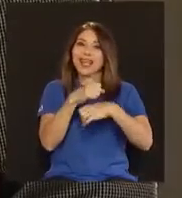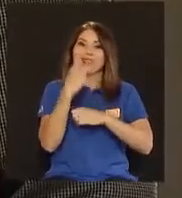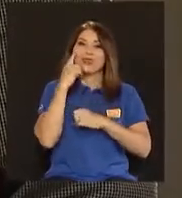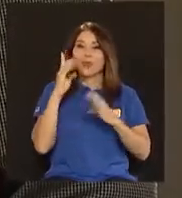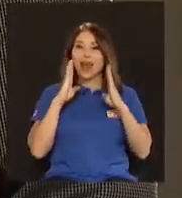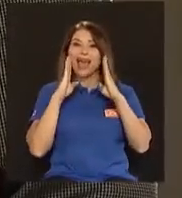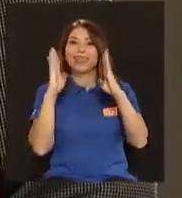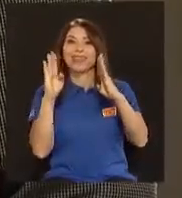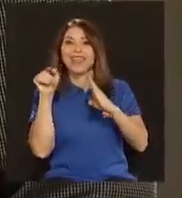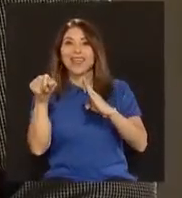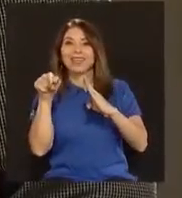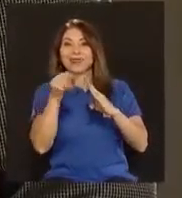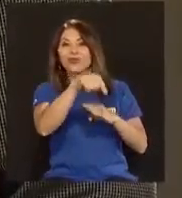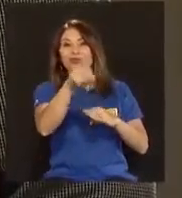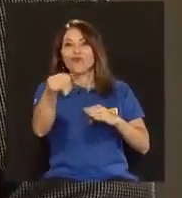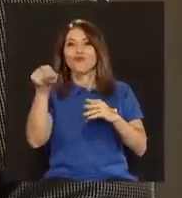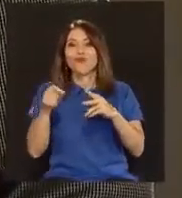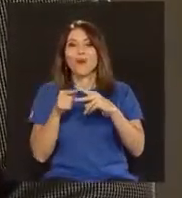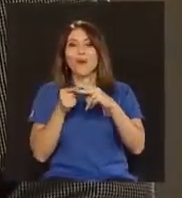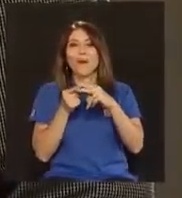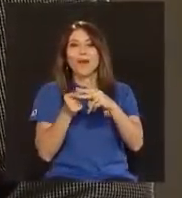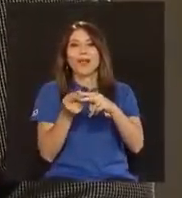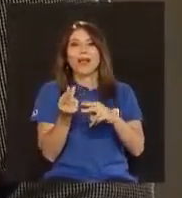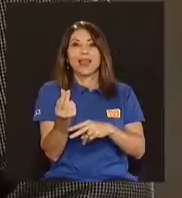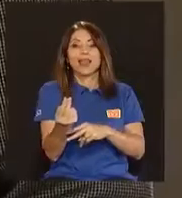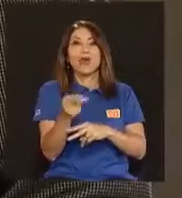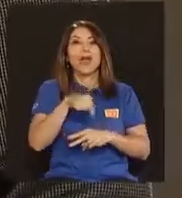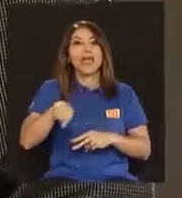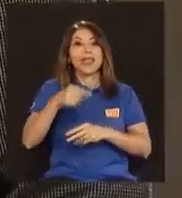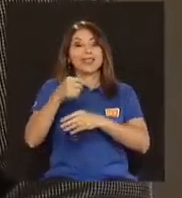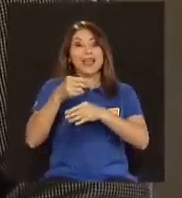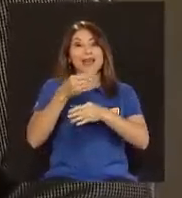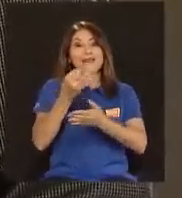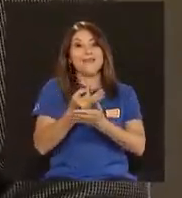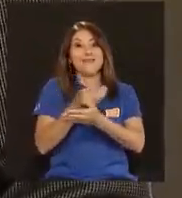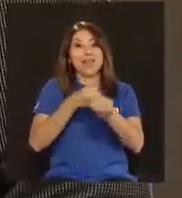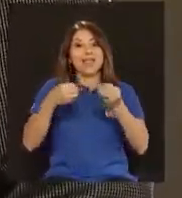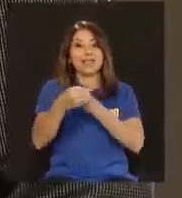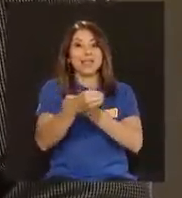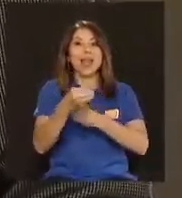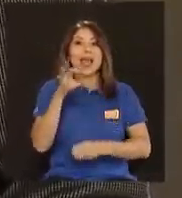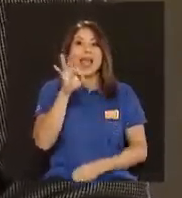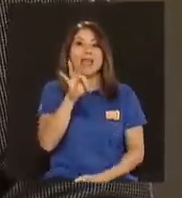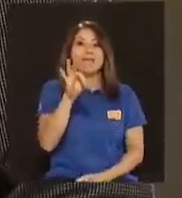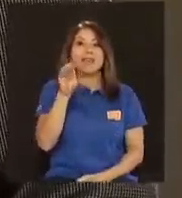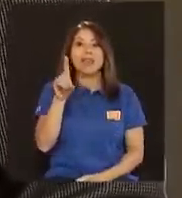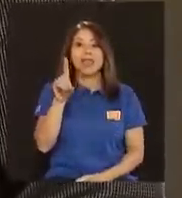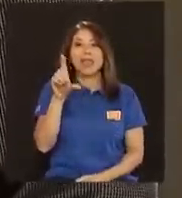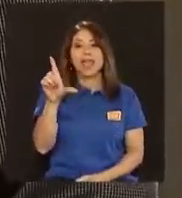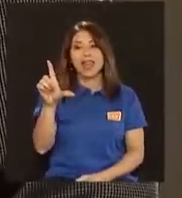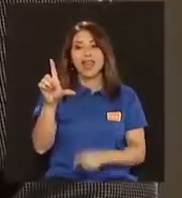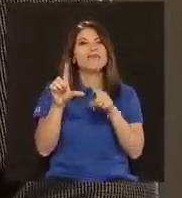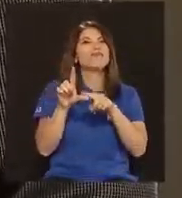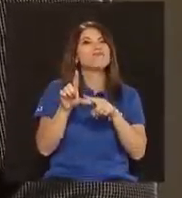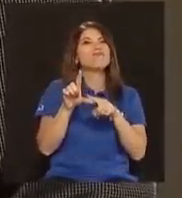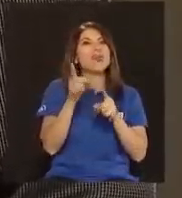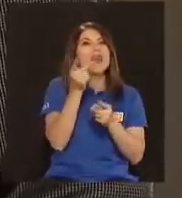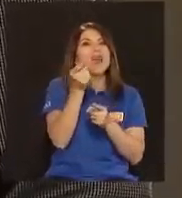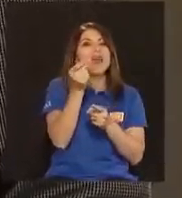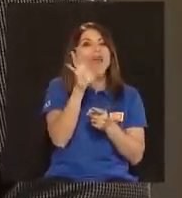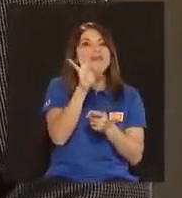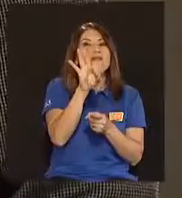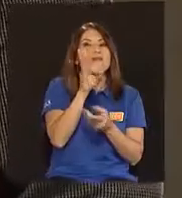entonces, esta organización que se llama Financiera FDL, que FDL significa Fondo de Desarrollo Local,